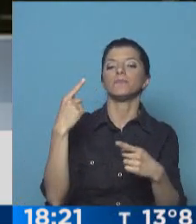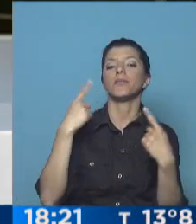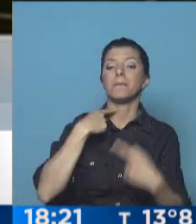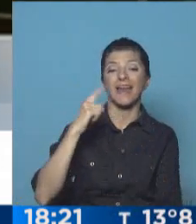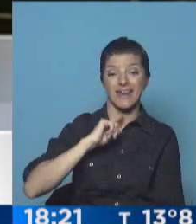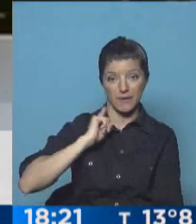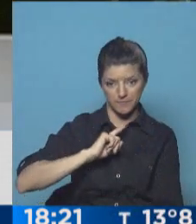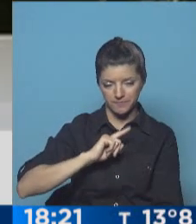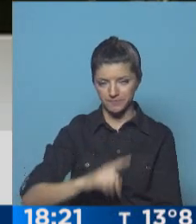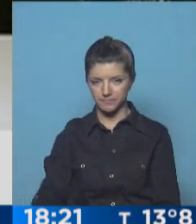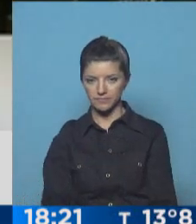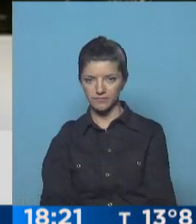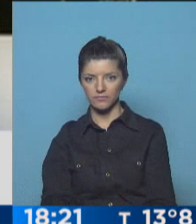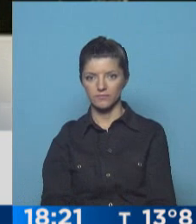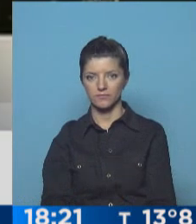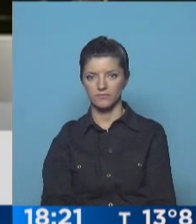Osuna.